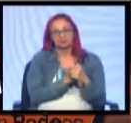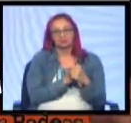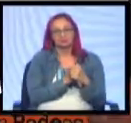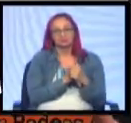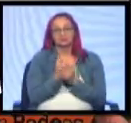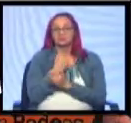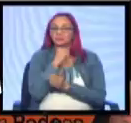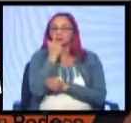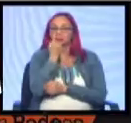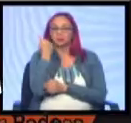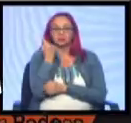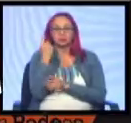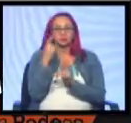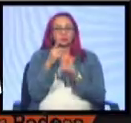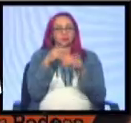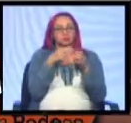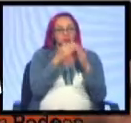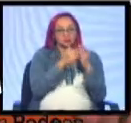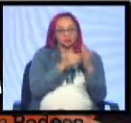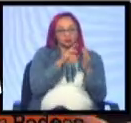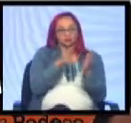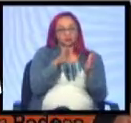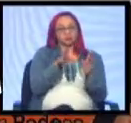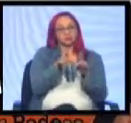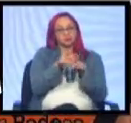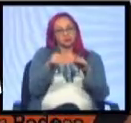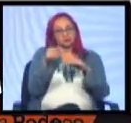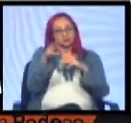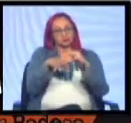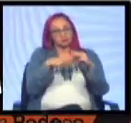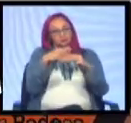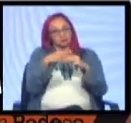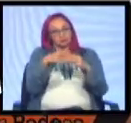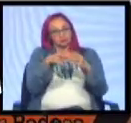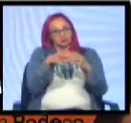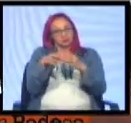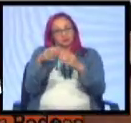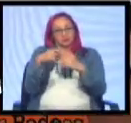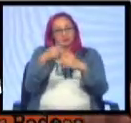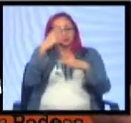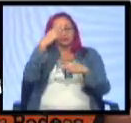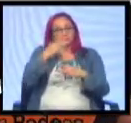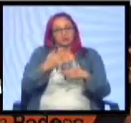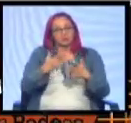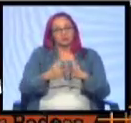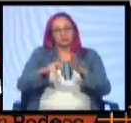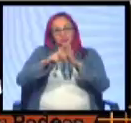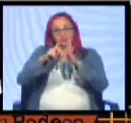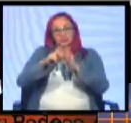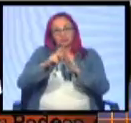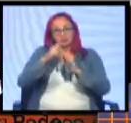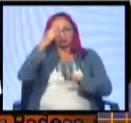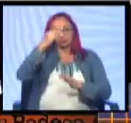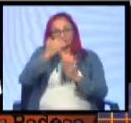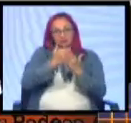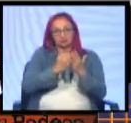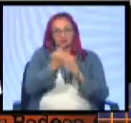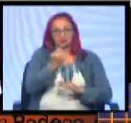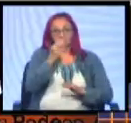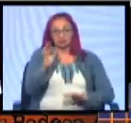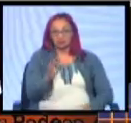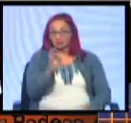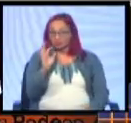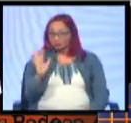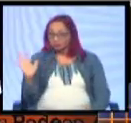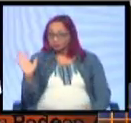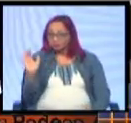No solamente en el ordenamiento costarricense, sino a nivel mundial, se ha considerado, las legislaciones han considerado que la única manera